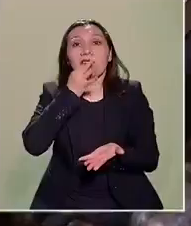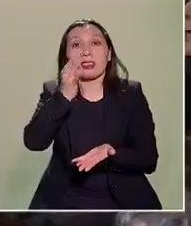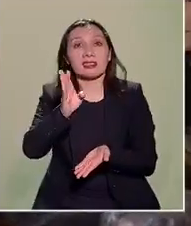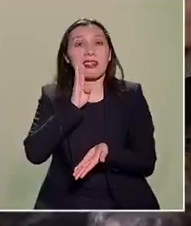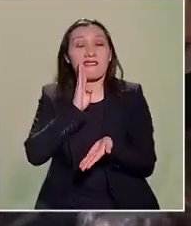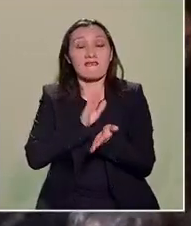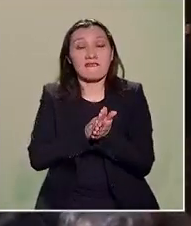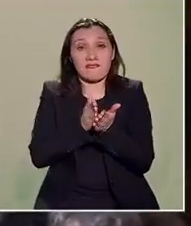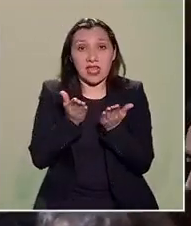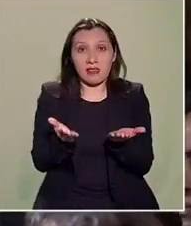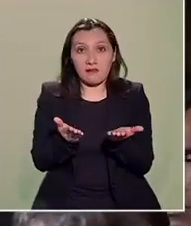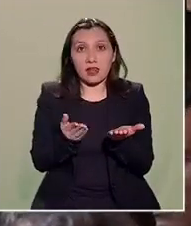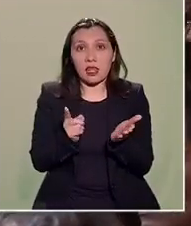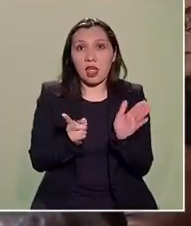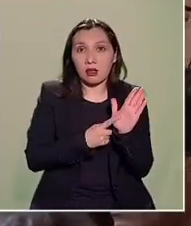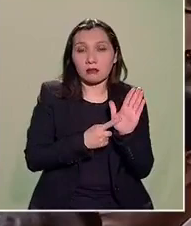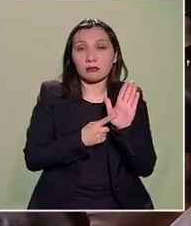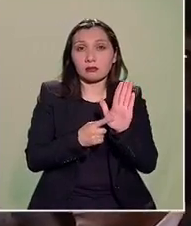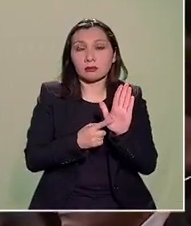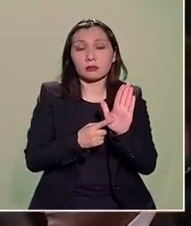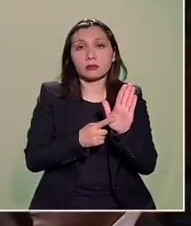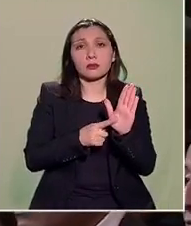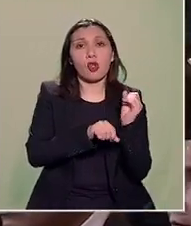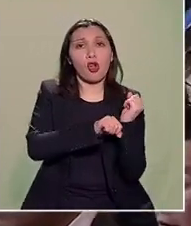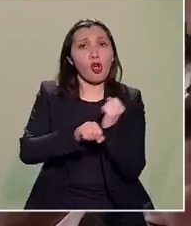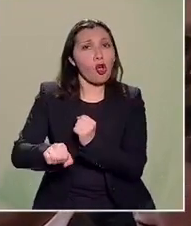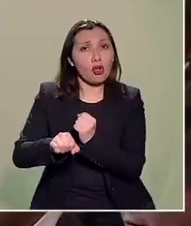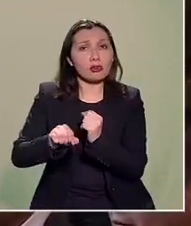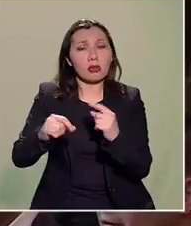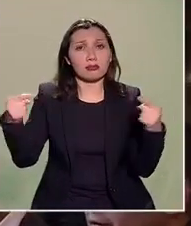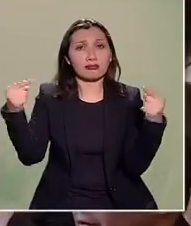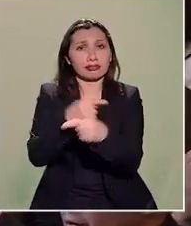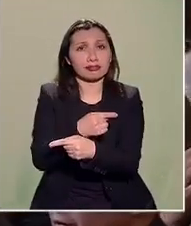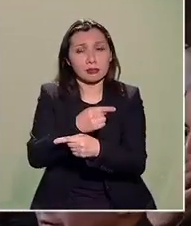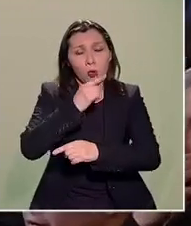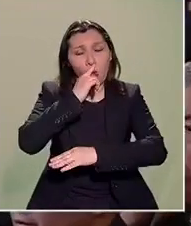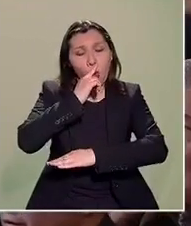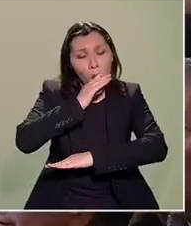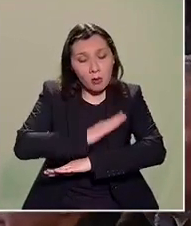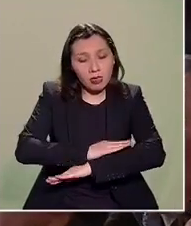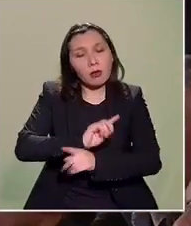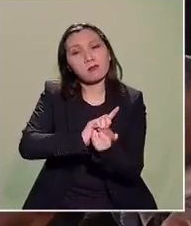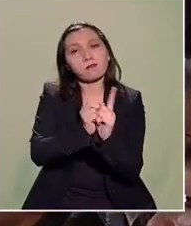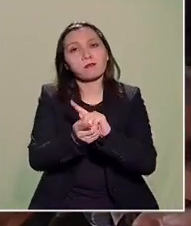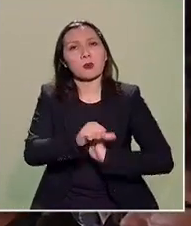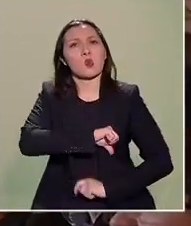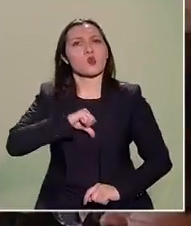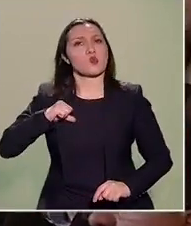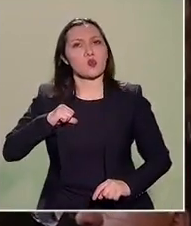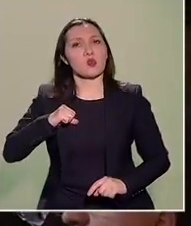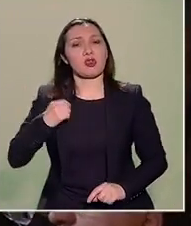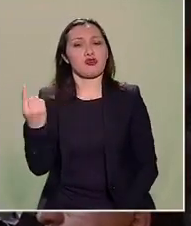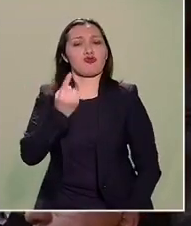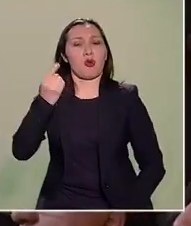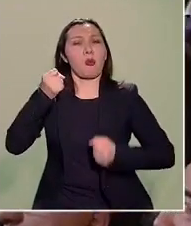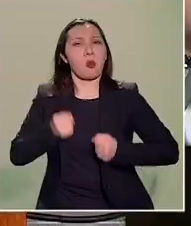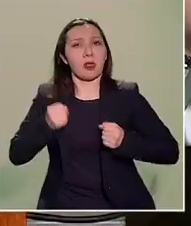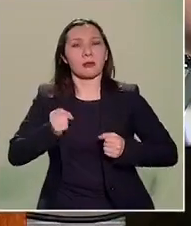menciona que lo contrario a la humildad es el orgullo y la autosuficiencia